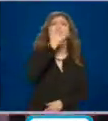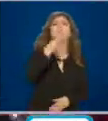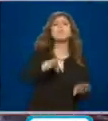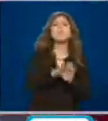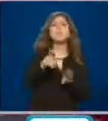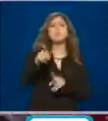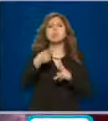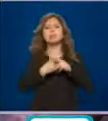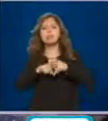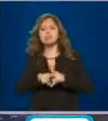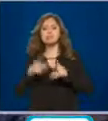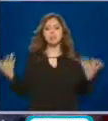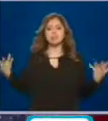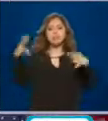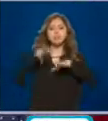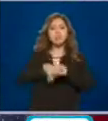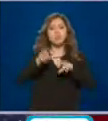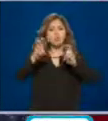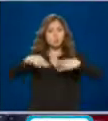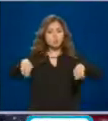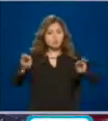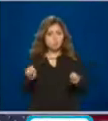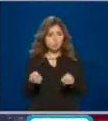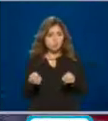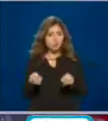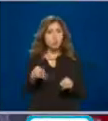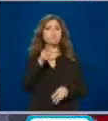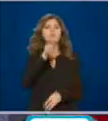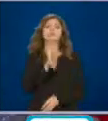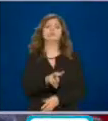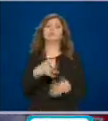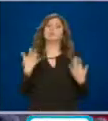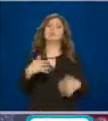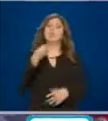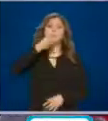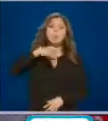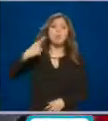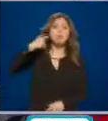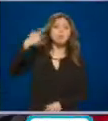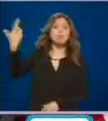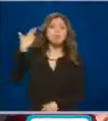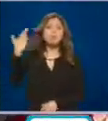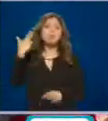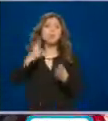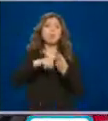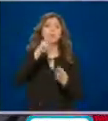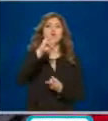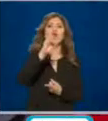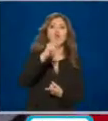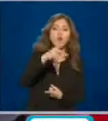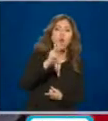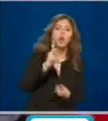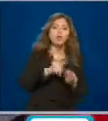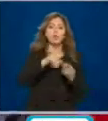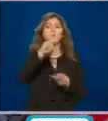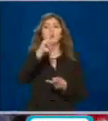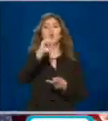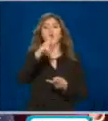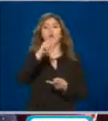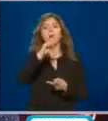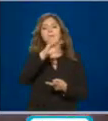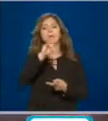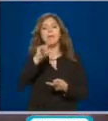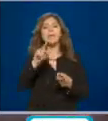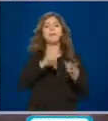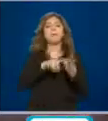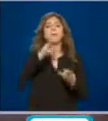esta fusión de géneros que de verdad se agradece porque hay rockabilly, está el blues? Cuéntame.